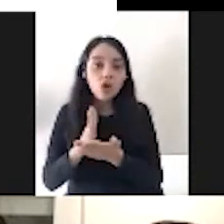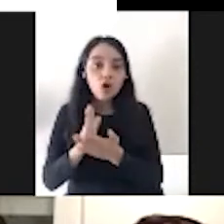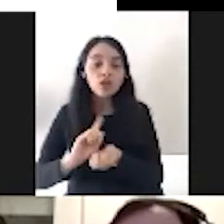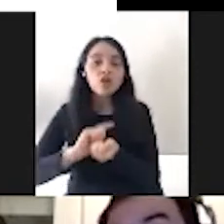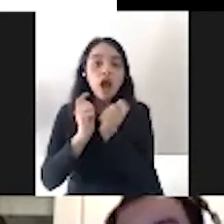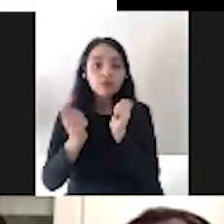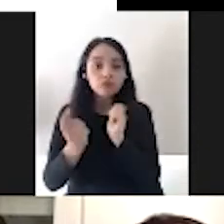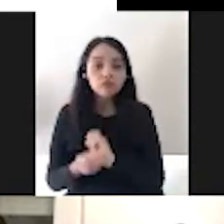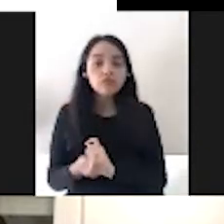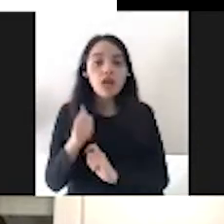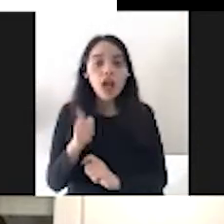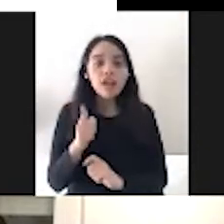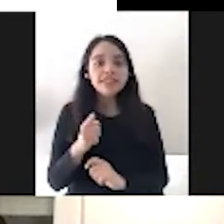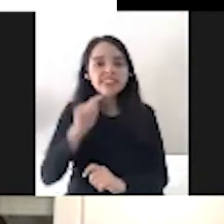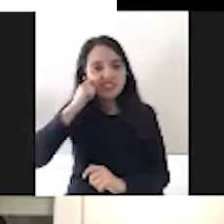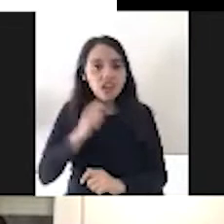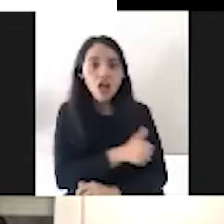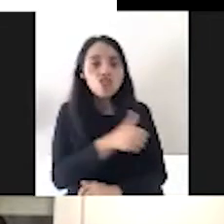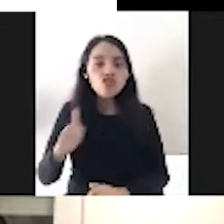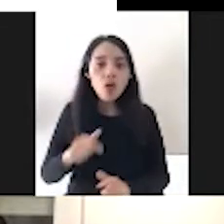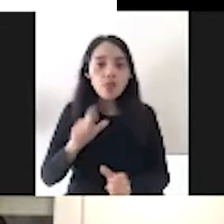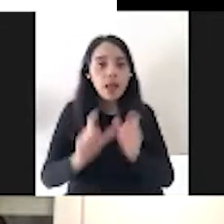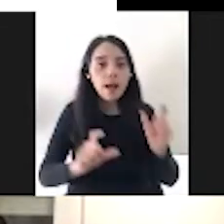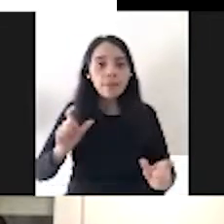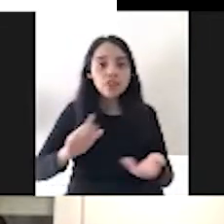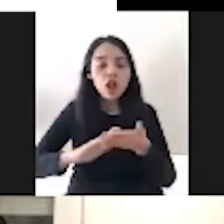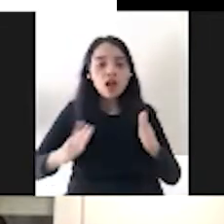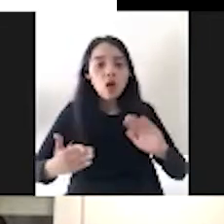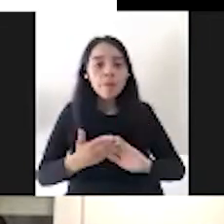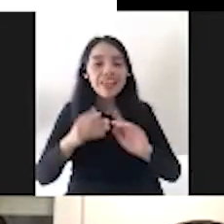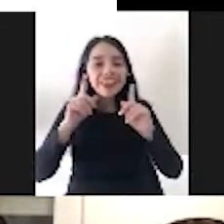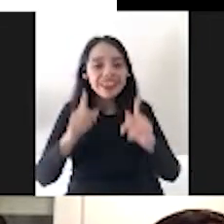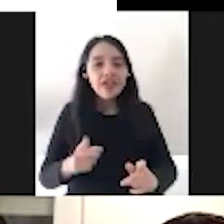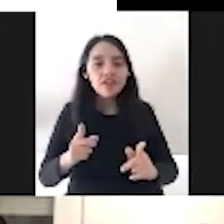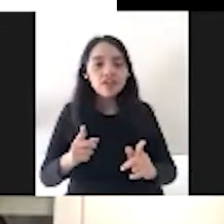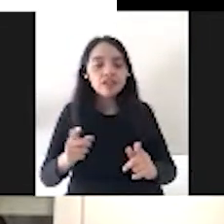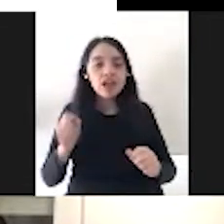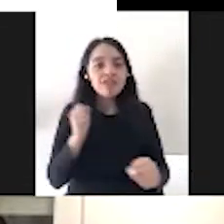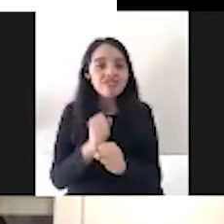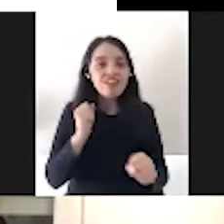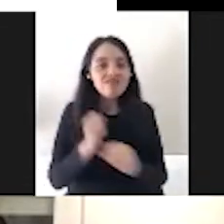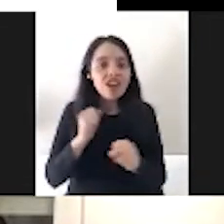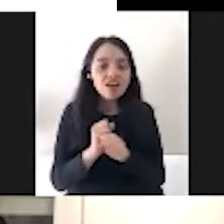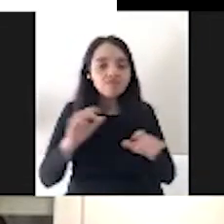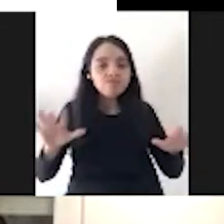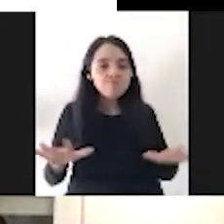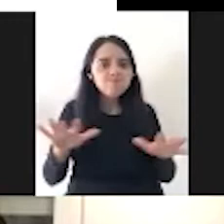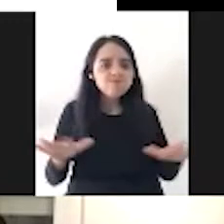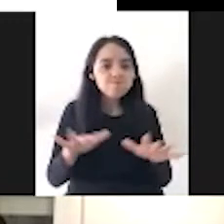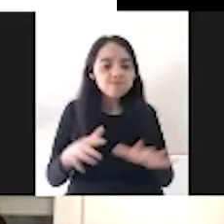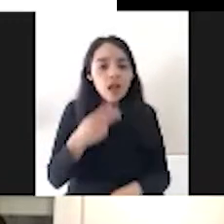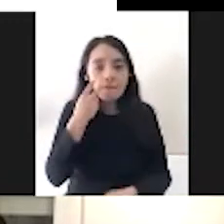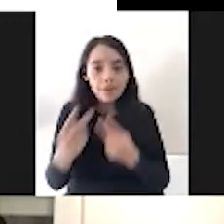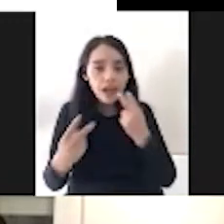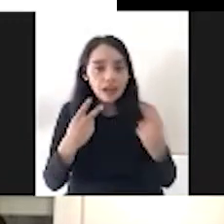la que todos los miembros de la comunidad educativa deben trabajar sin descanso para identificar y